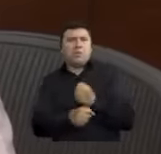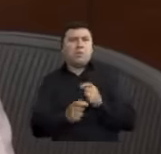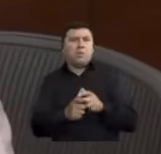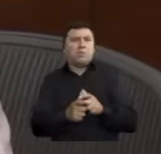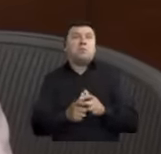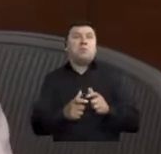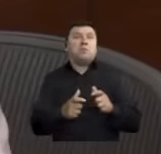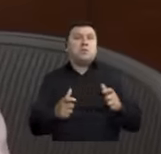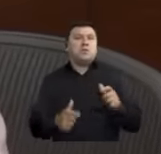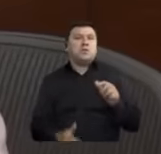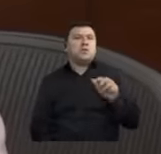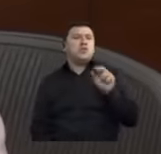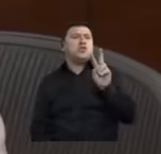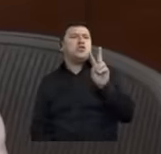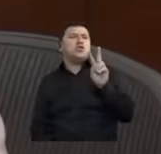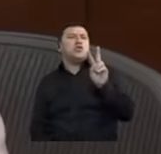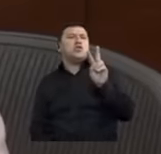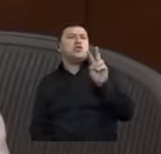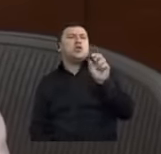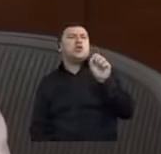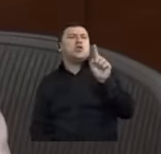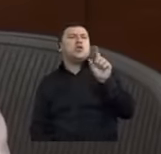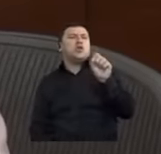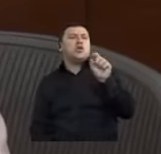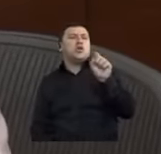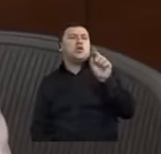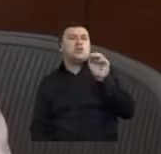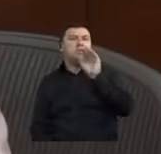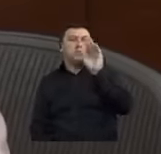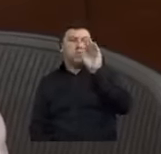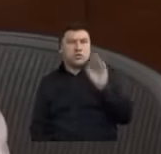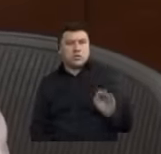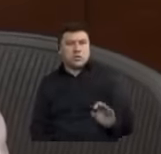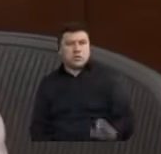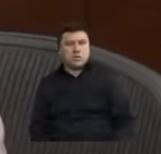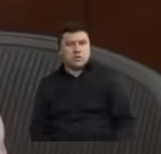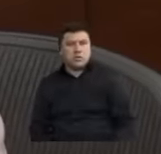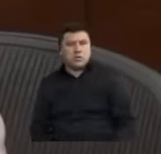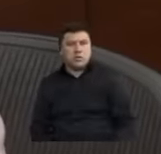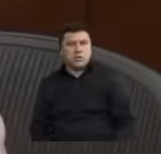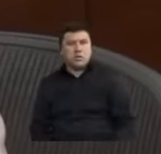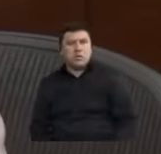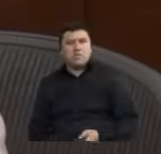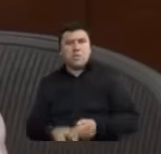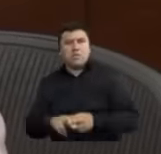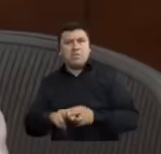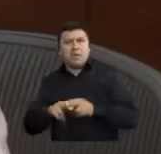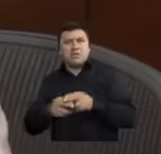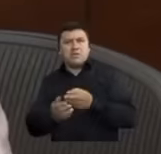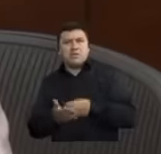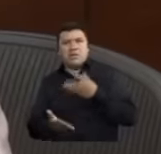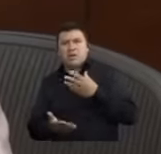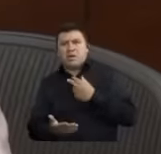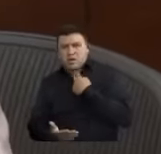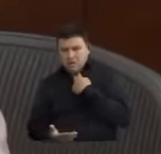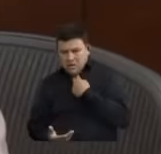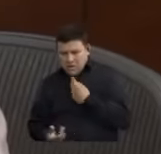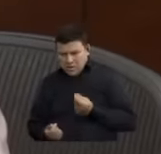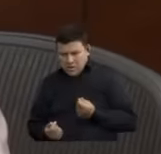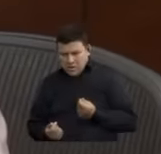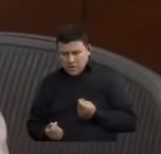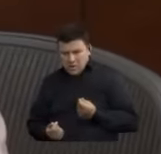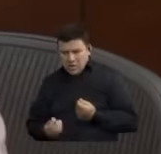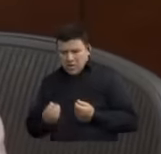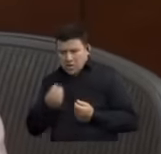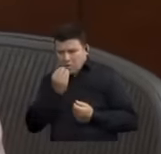ya alcanzó los dos dígitos, el 11%. La inflación desbordada, la gente no le alcanza ni